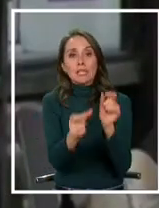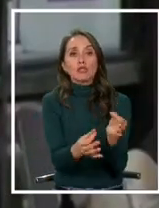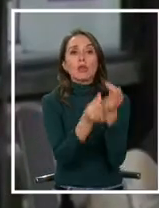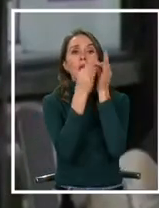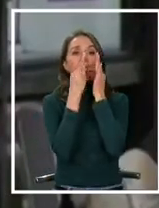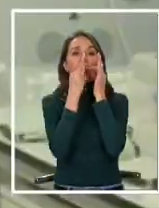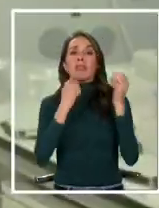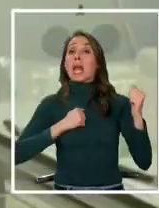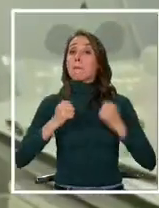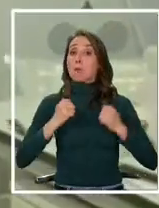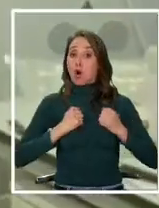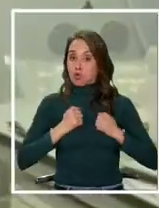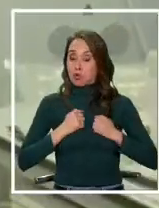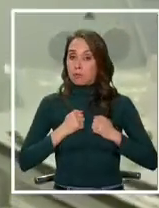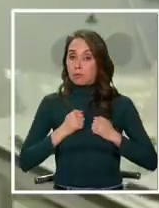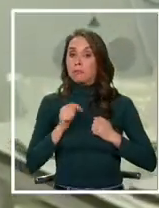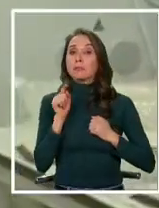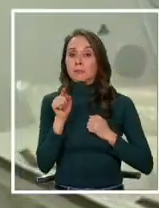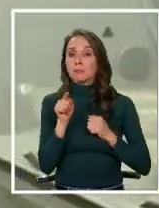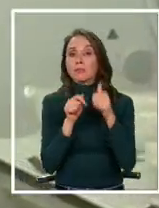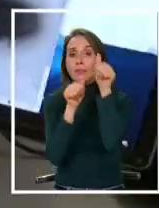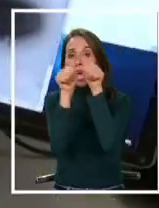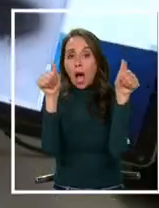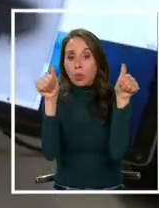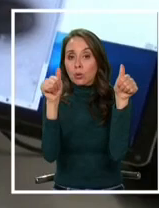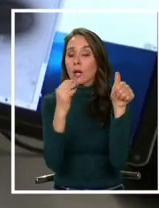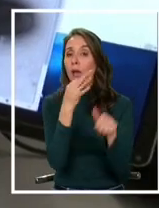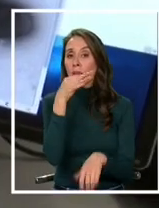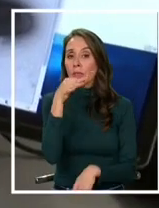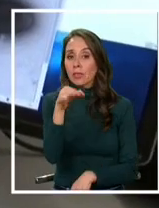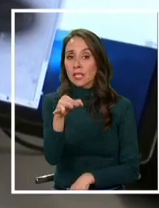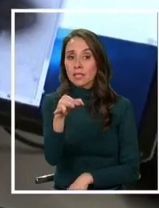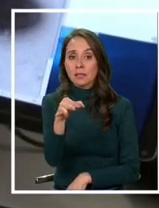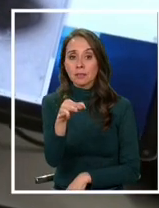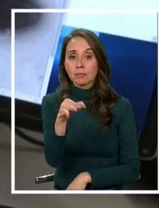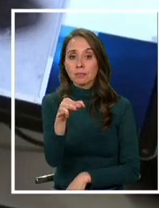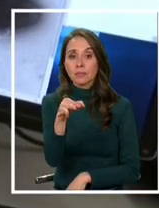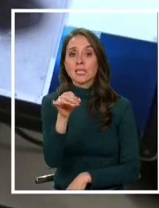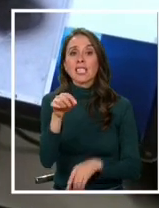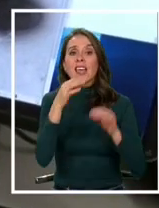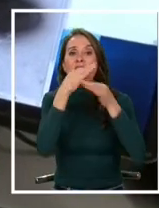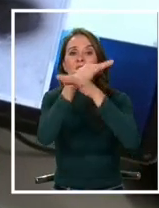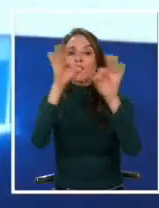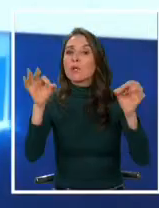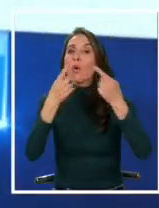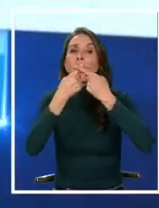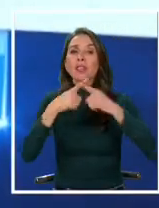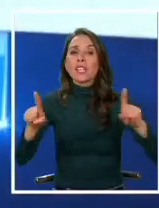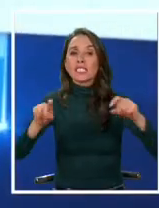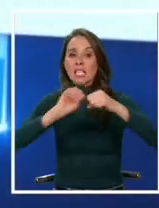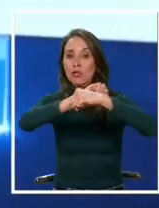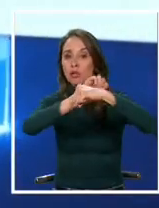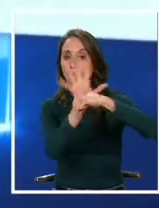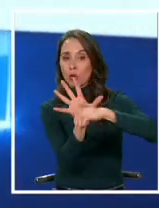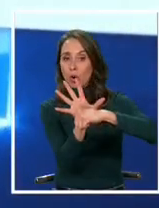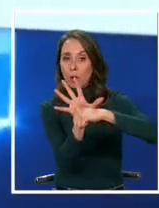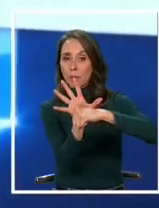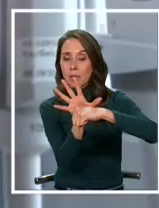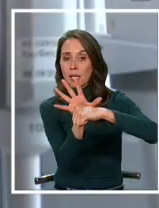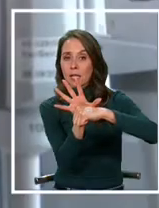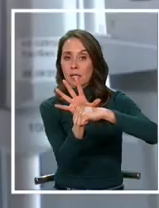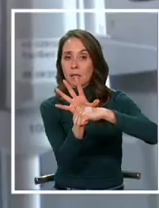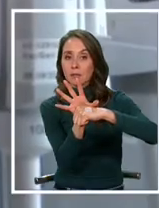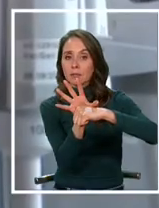que estén contagiados de todas maneras las autoridades han sido enfáticas en señalar que este virus es diferente al sarscov 2 con una